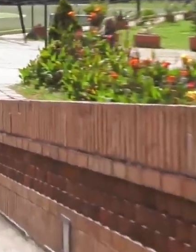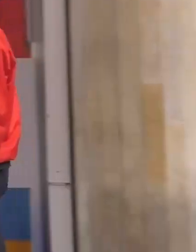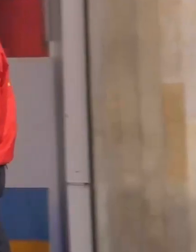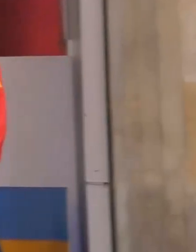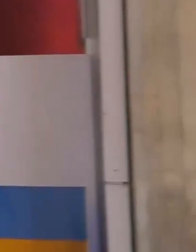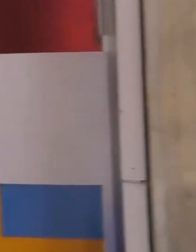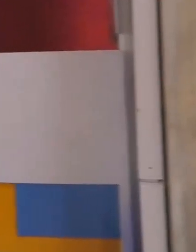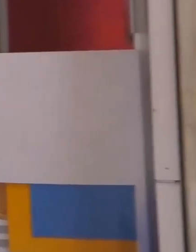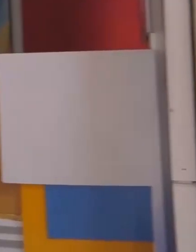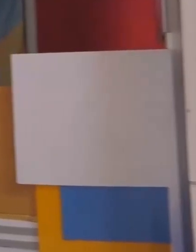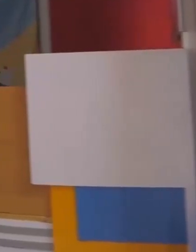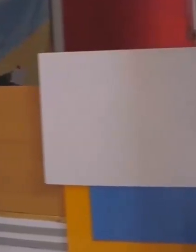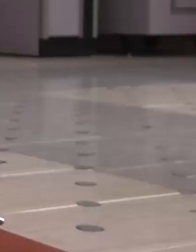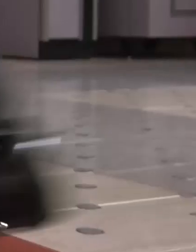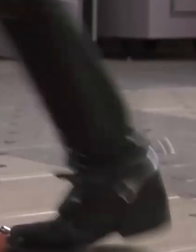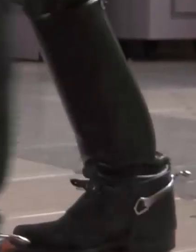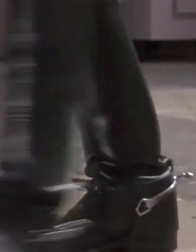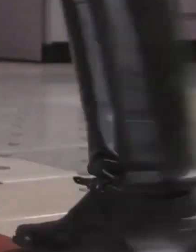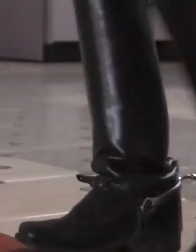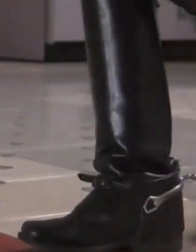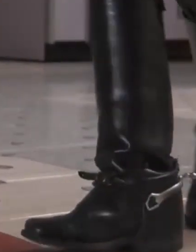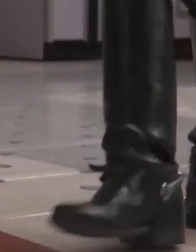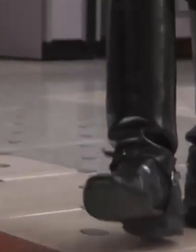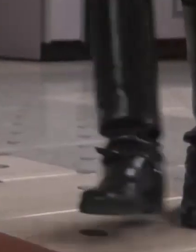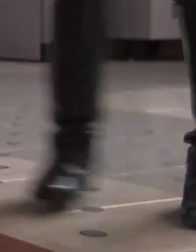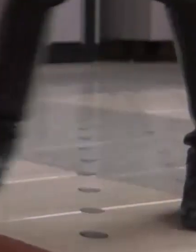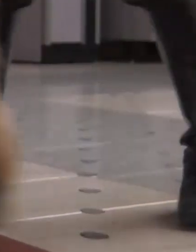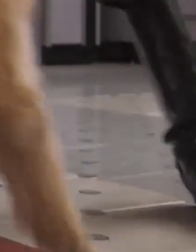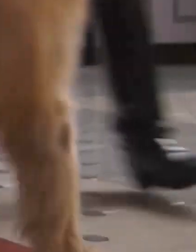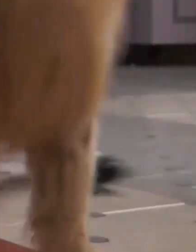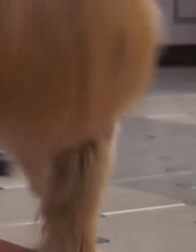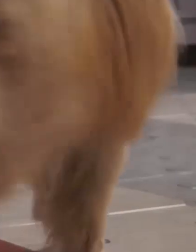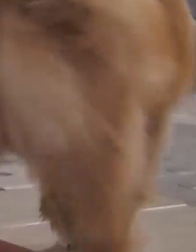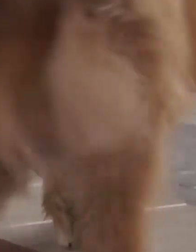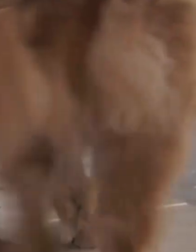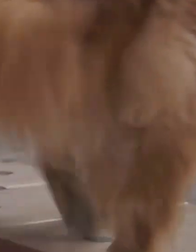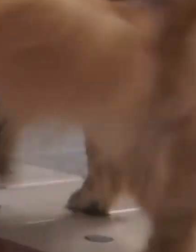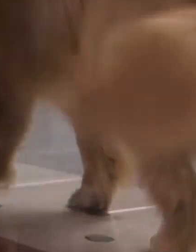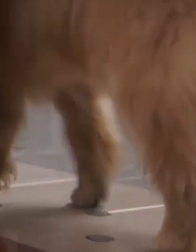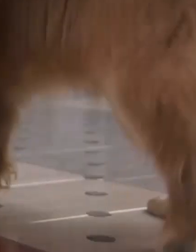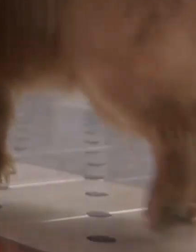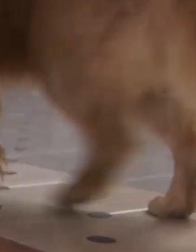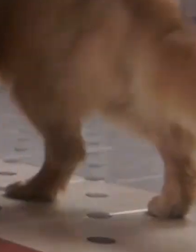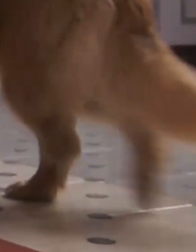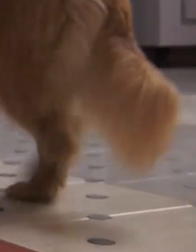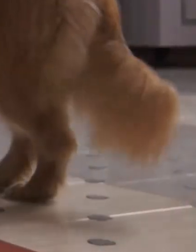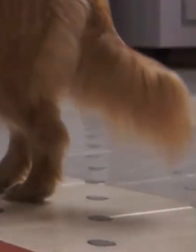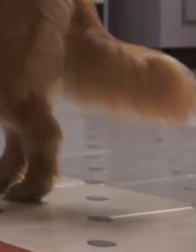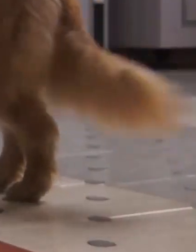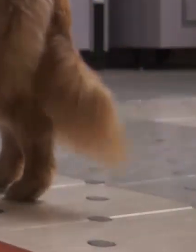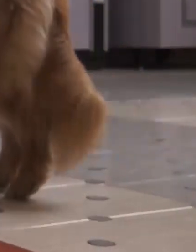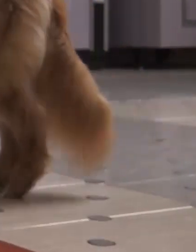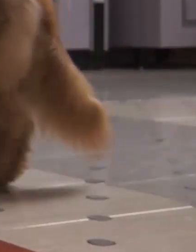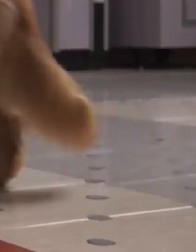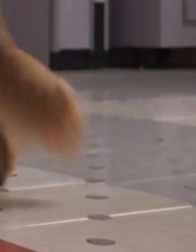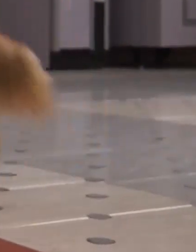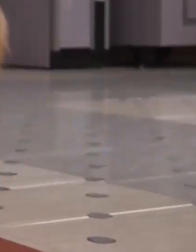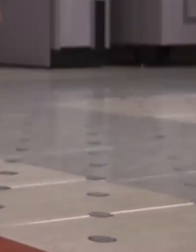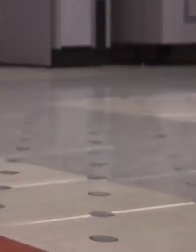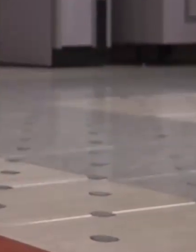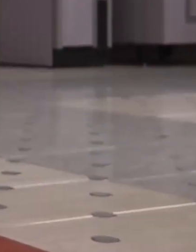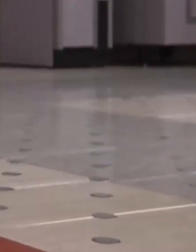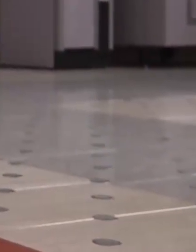gobernador, verificación de todos los paquetes, de todos los elementos que se dirigen hacia el despacho